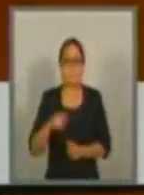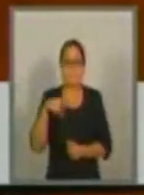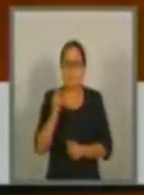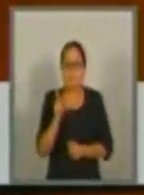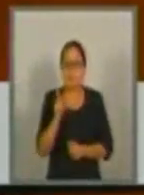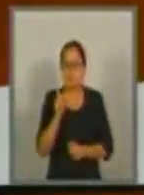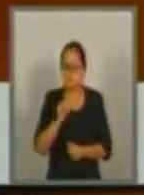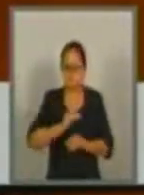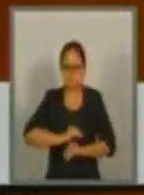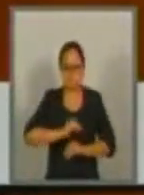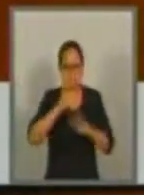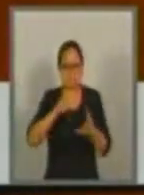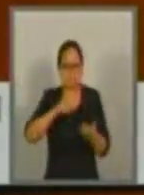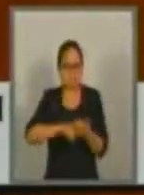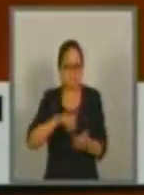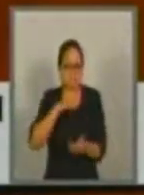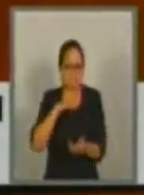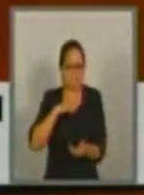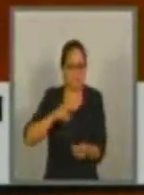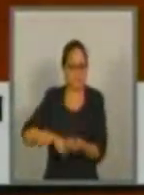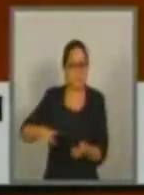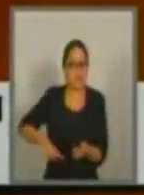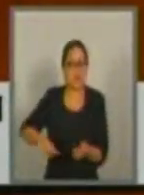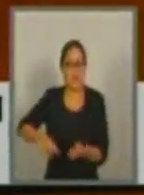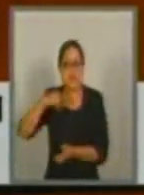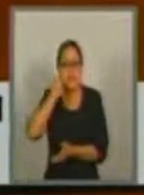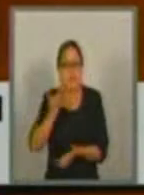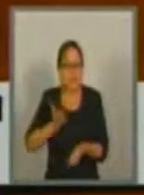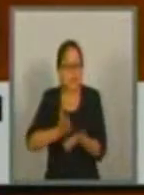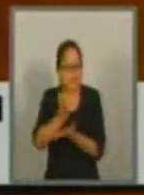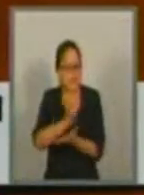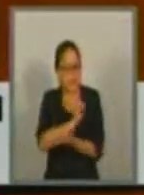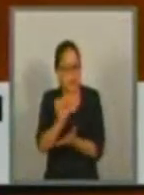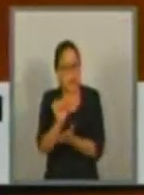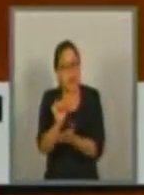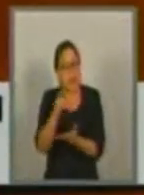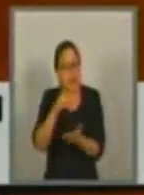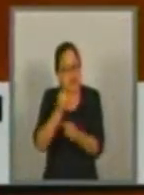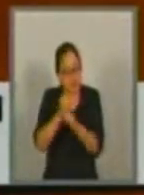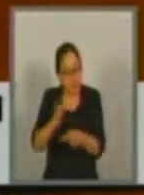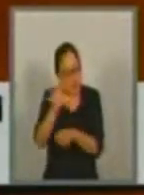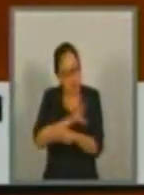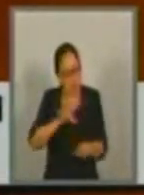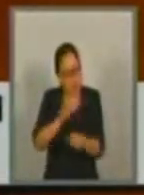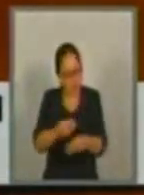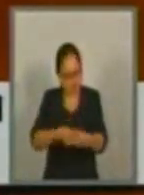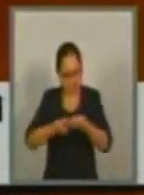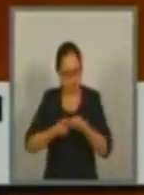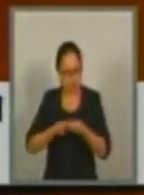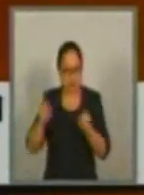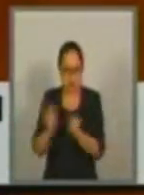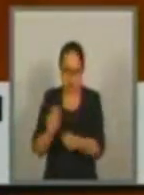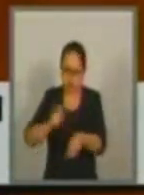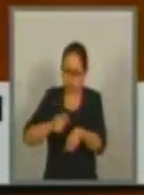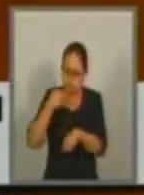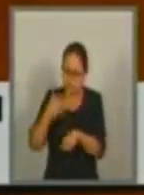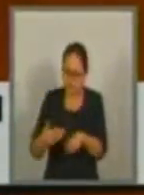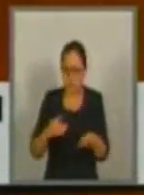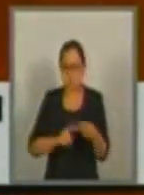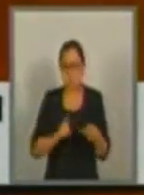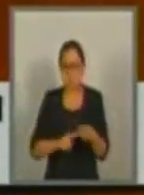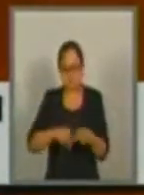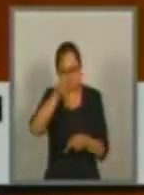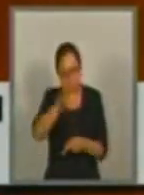duda, responde a la exigencia ciudadana de asegurar el acceso a una información completa, oportuna, veraz y,